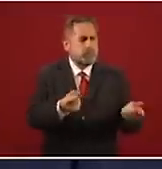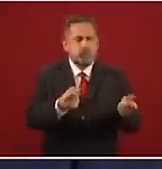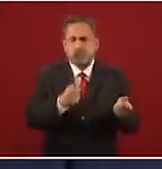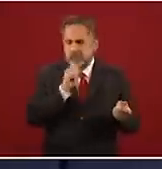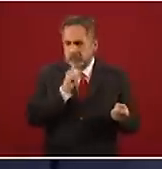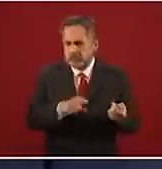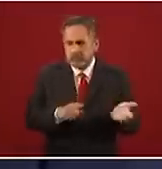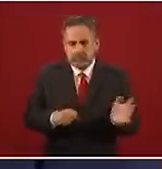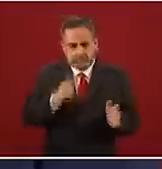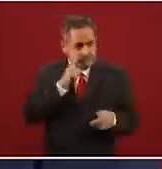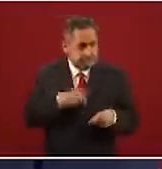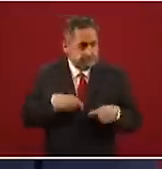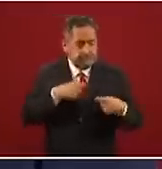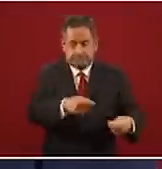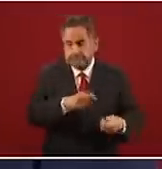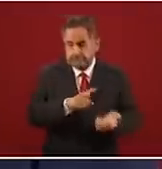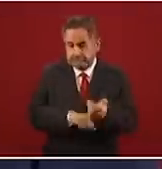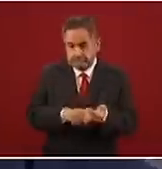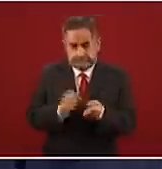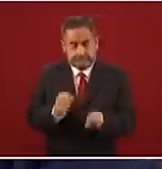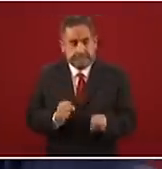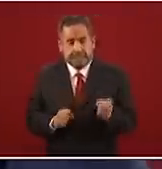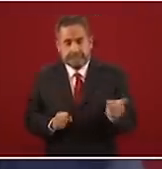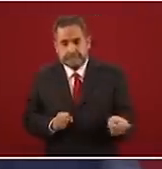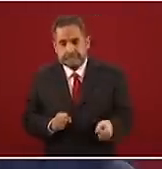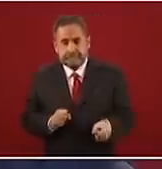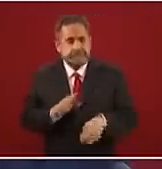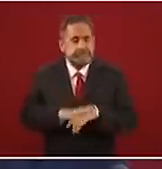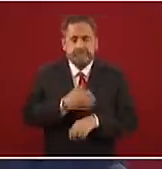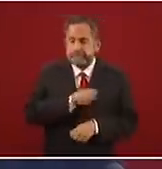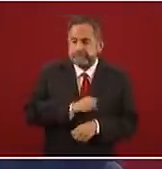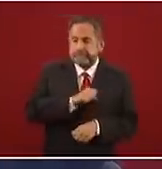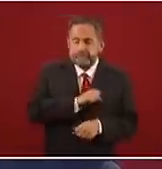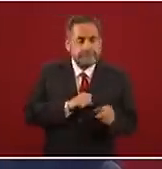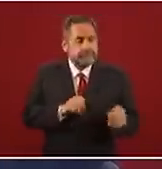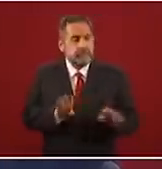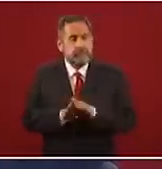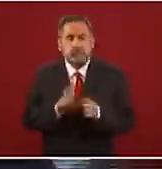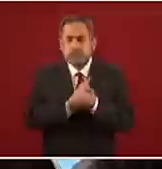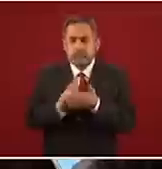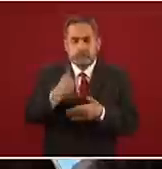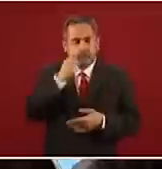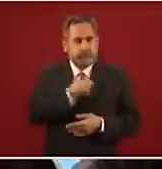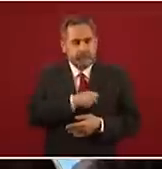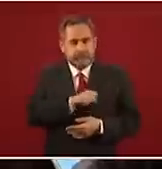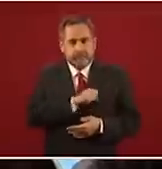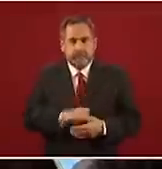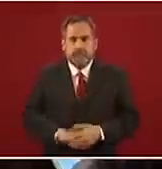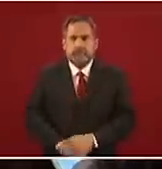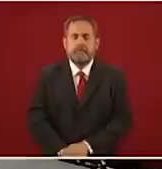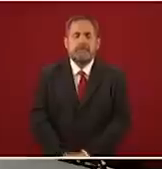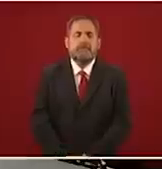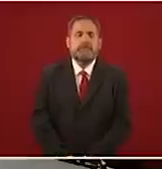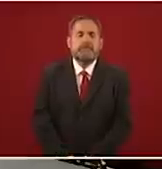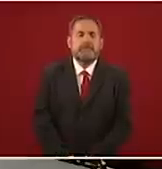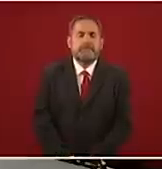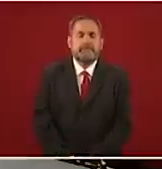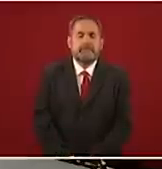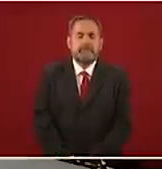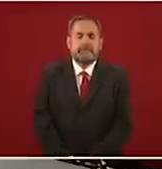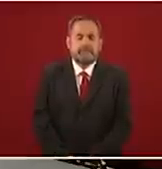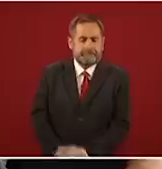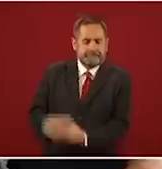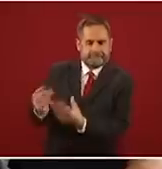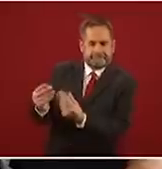el que garanticemos la salud, el derecho a la salud. ¿Para esos institutos también el 1 de diciembre de este año ya